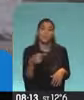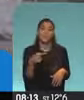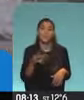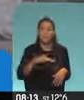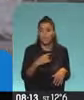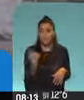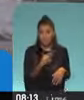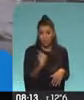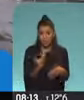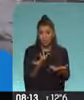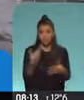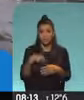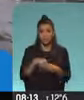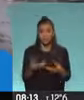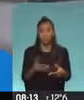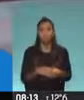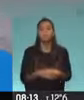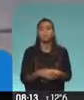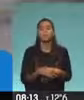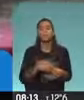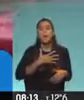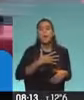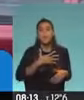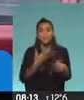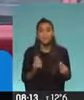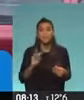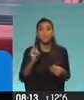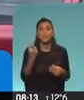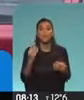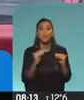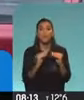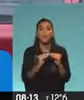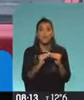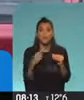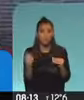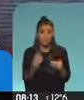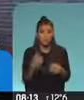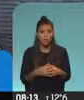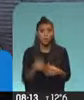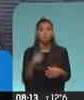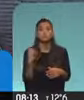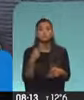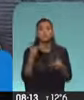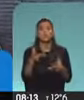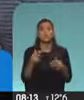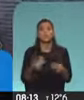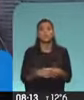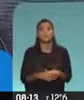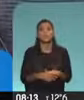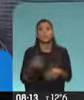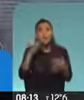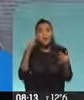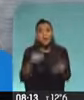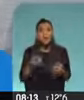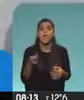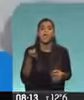en juego. Lamentablemente tuvo que morir una compañera. Nosotros decimos que esto en realidad fue